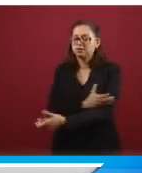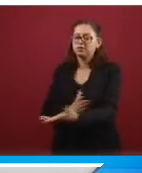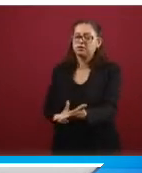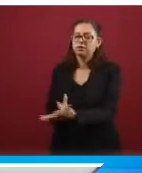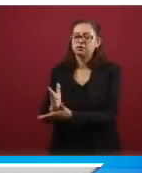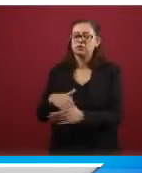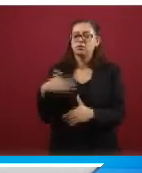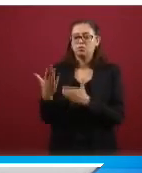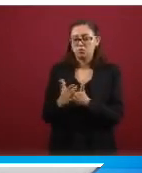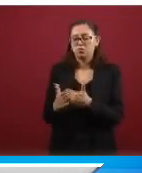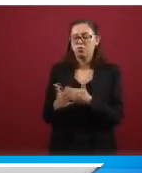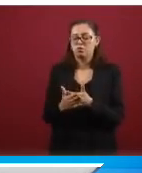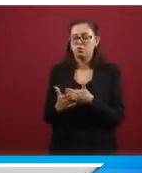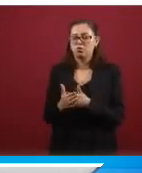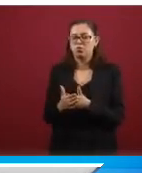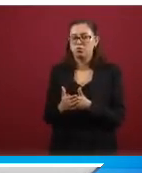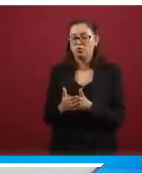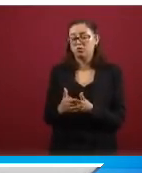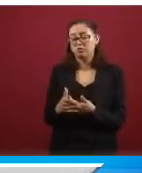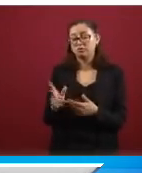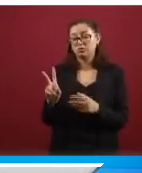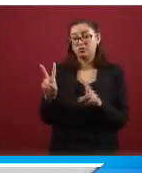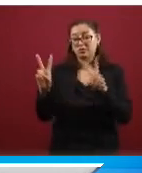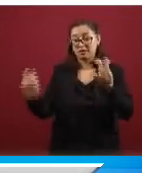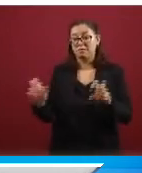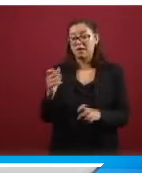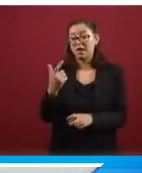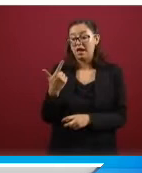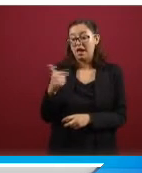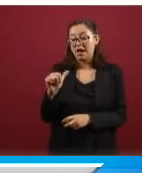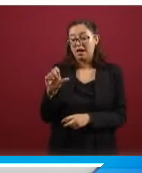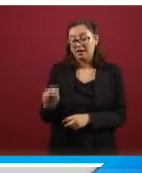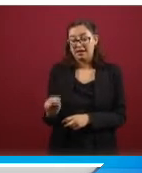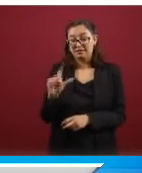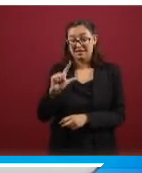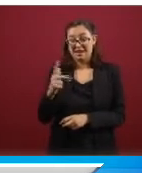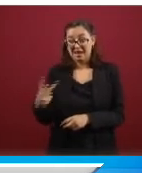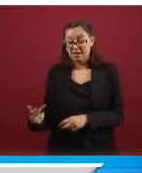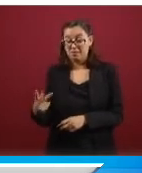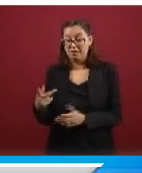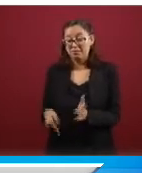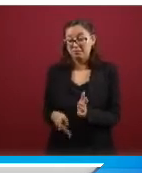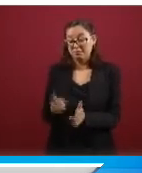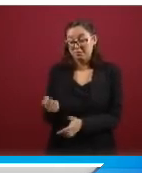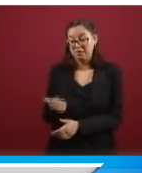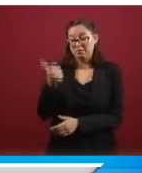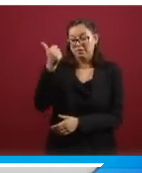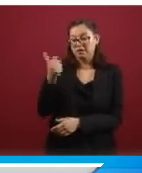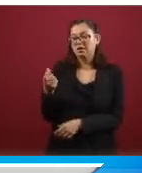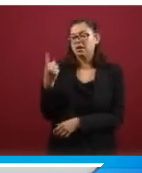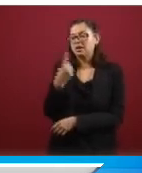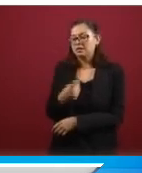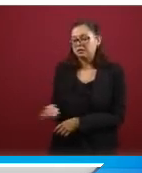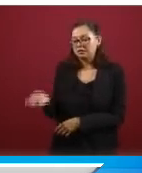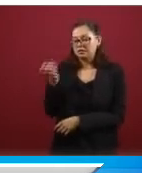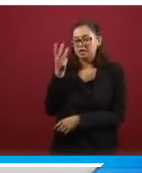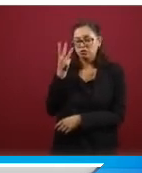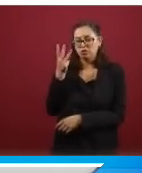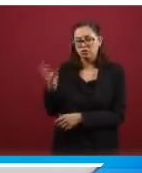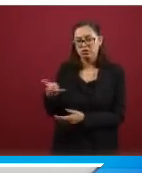a 20.73, diésel marca Rendichicas a 20.60, gas LP en cilindros marca Servigas